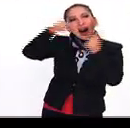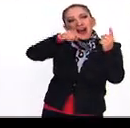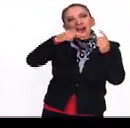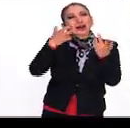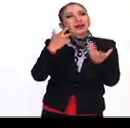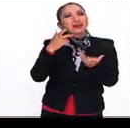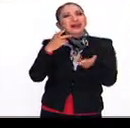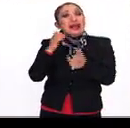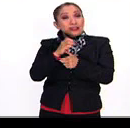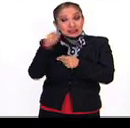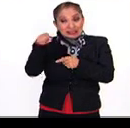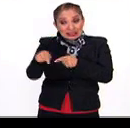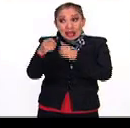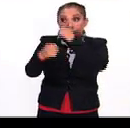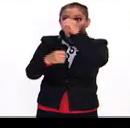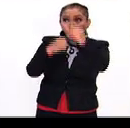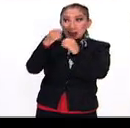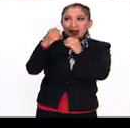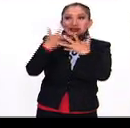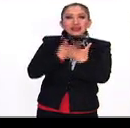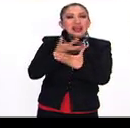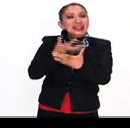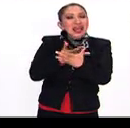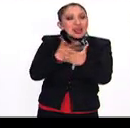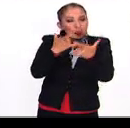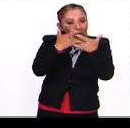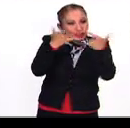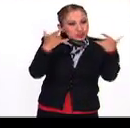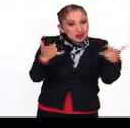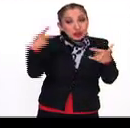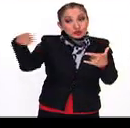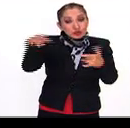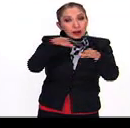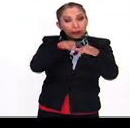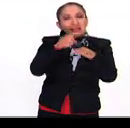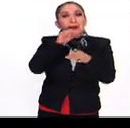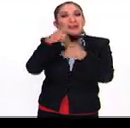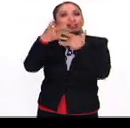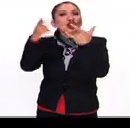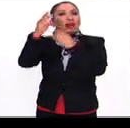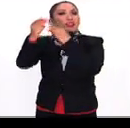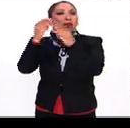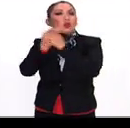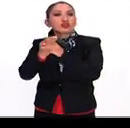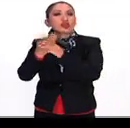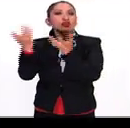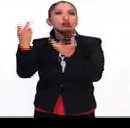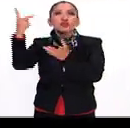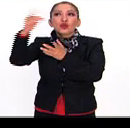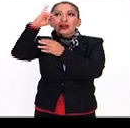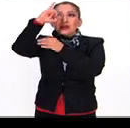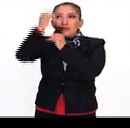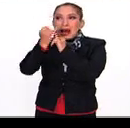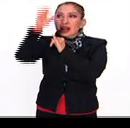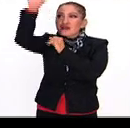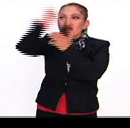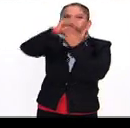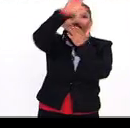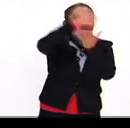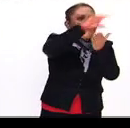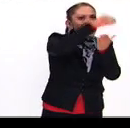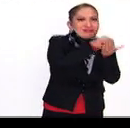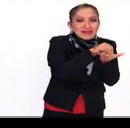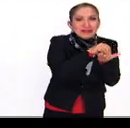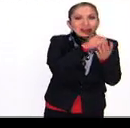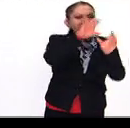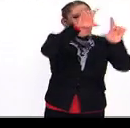por las cuales esas obras encierran tanto una historia del trabajo como una historia mundial de las imágenes, y que en buena